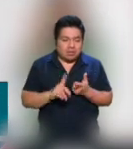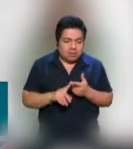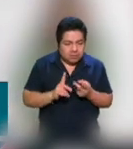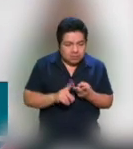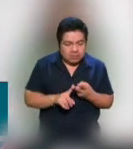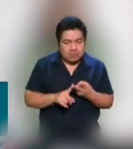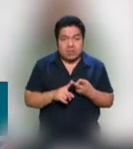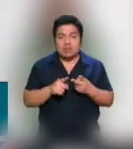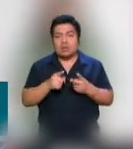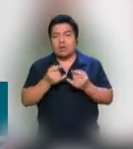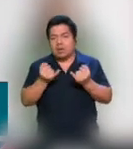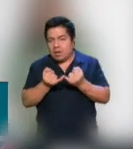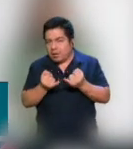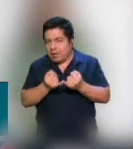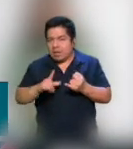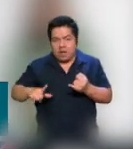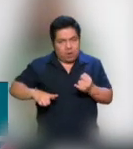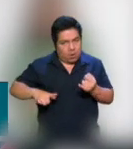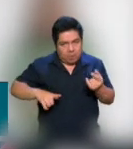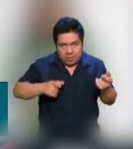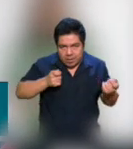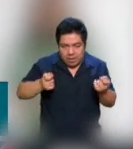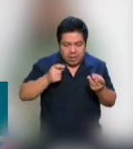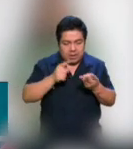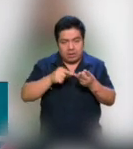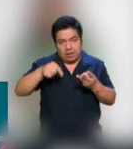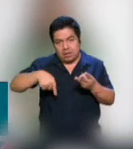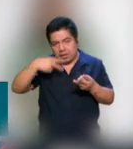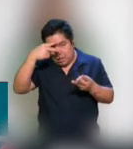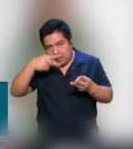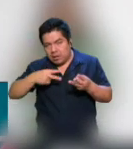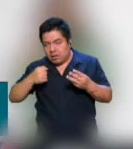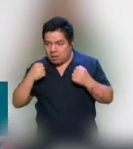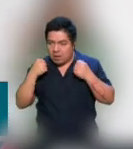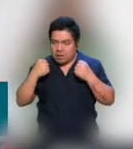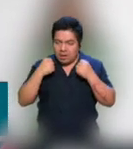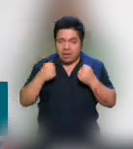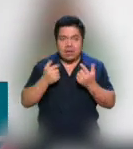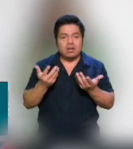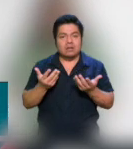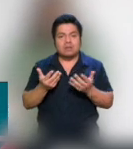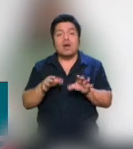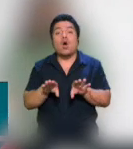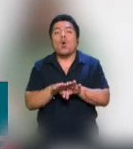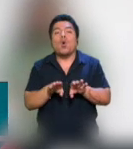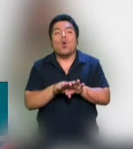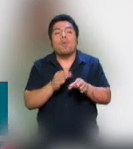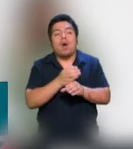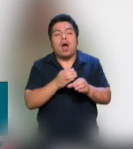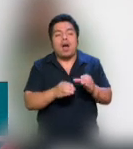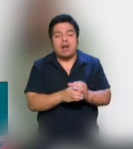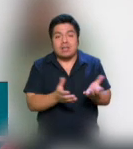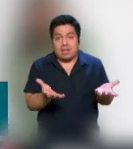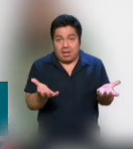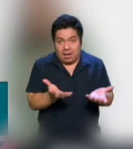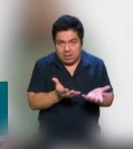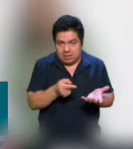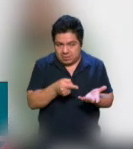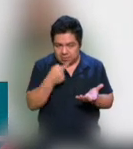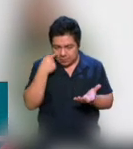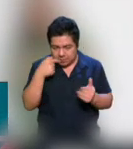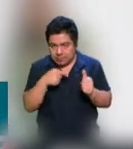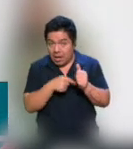del Estado de Derecho, de la soberanía, es decir, la manera en que haces las cosas también tiene